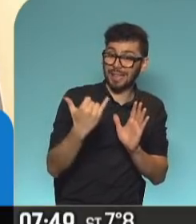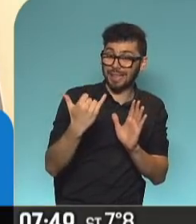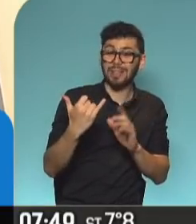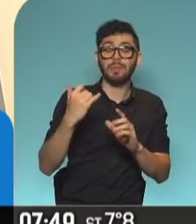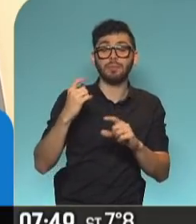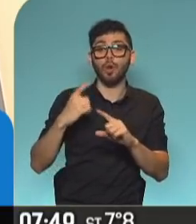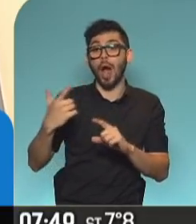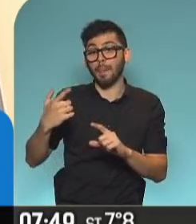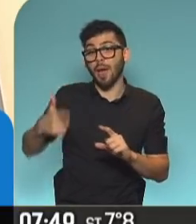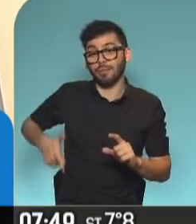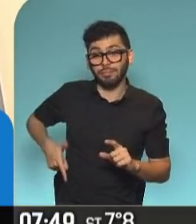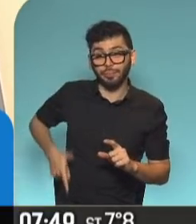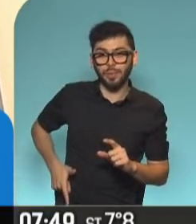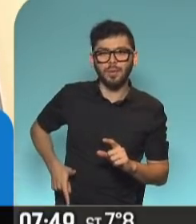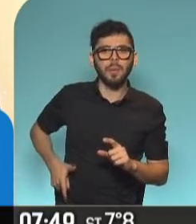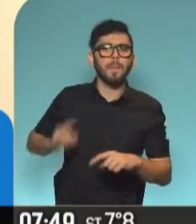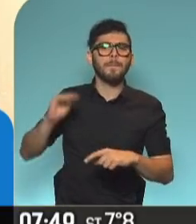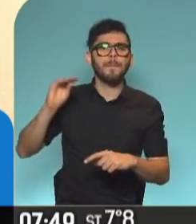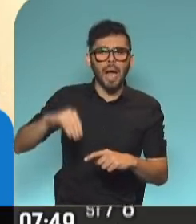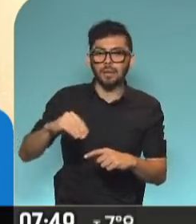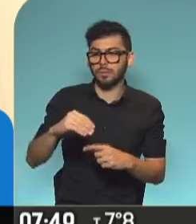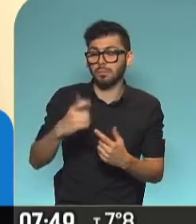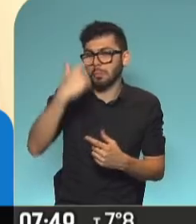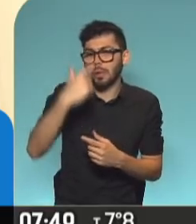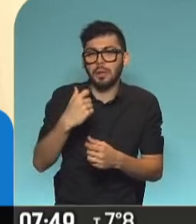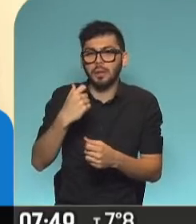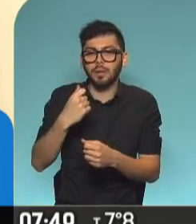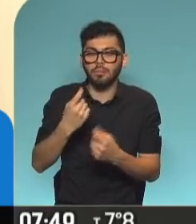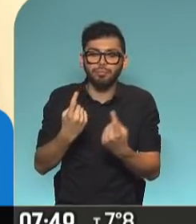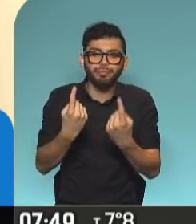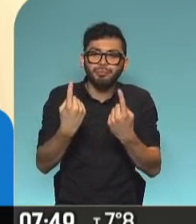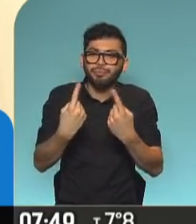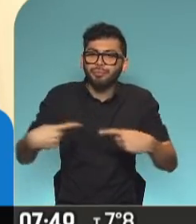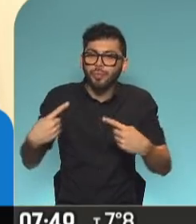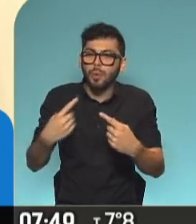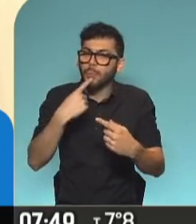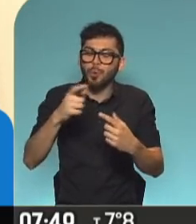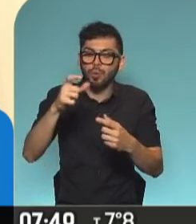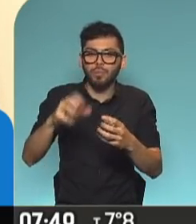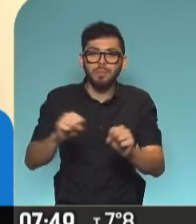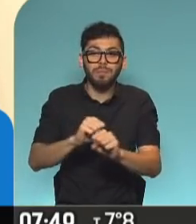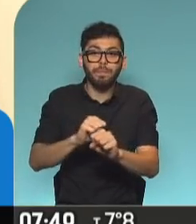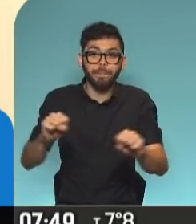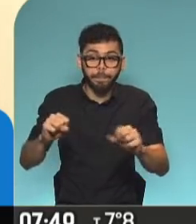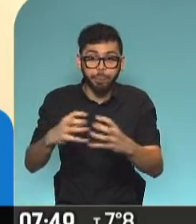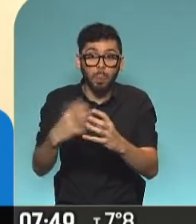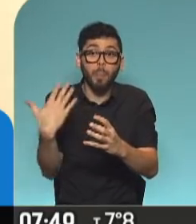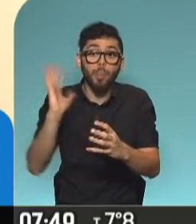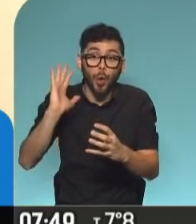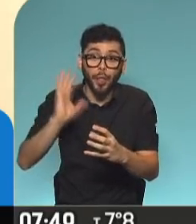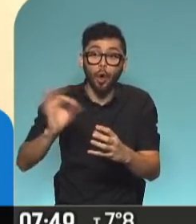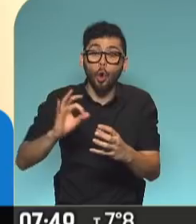aquel usuario u operario que tiene que manipular materiales controlados, explosivos y materiales